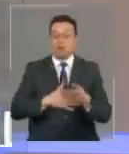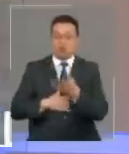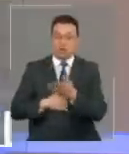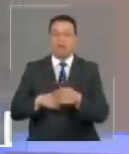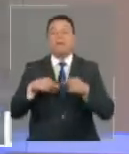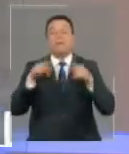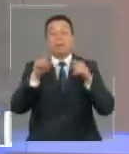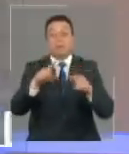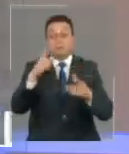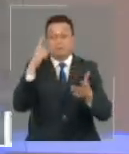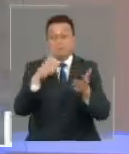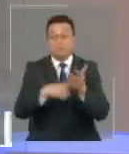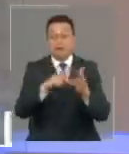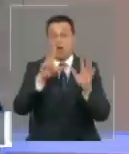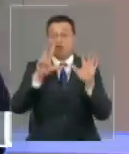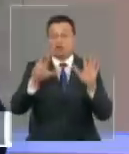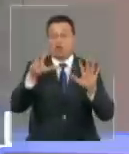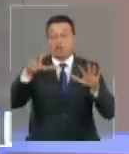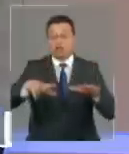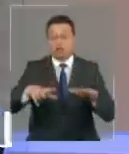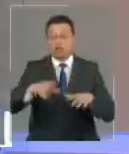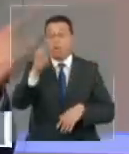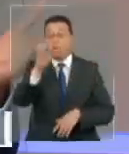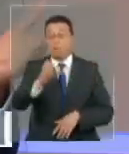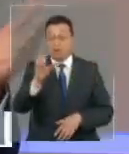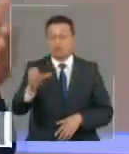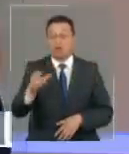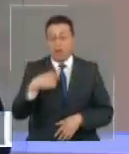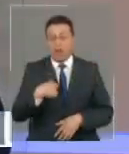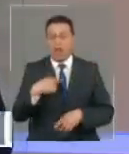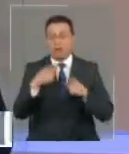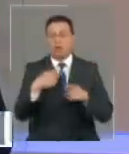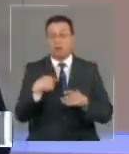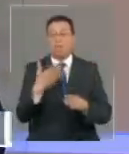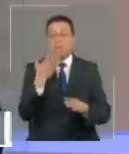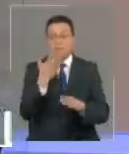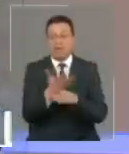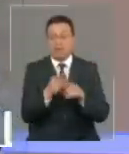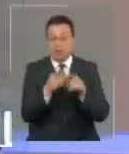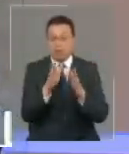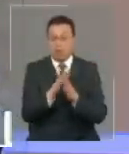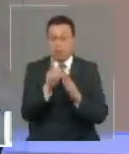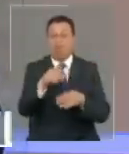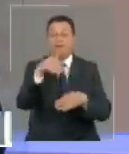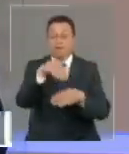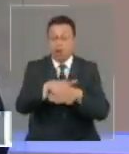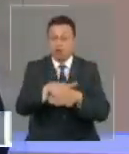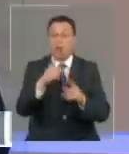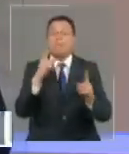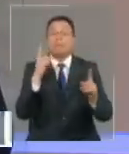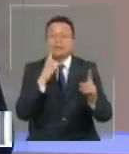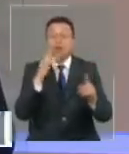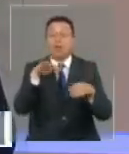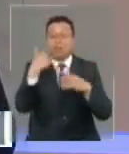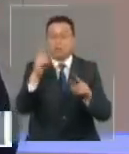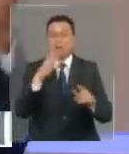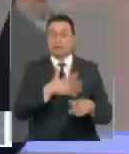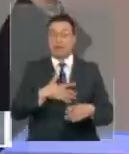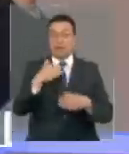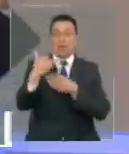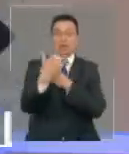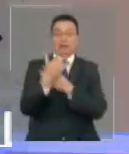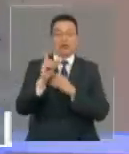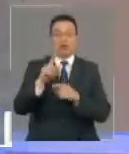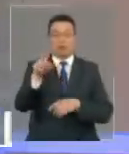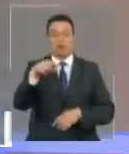tengo 1.818 personas que han entregado y además yo pediría, por favor, cuando uno vota por mentiroso después no puede quejarse de sentirse engañado.